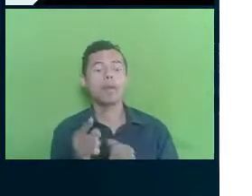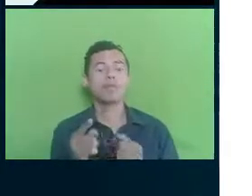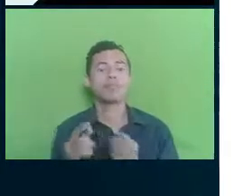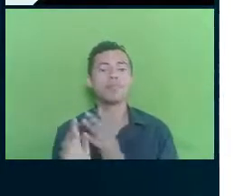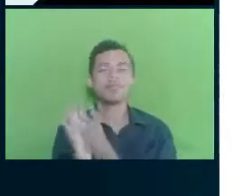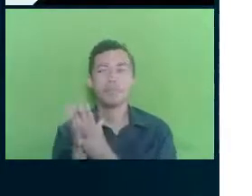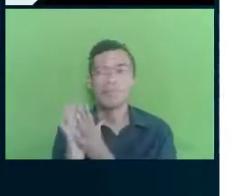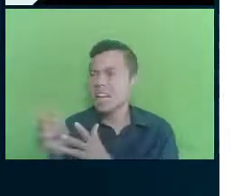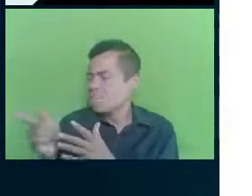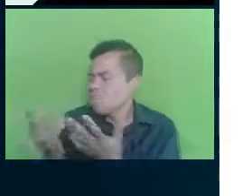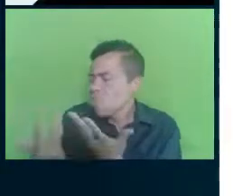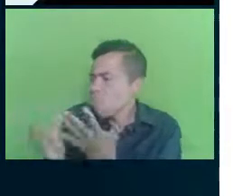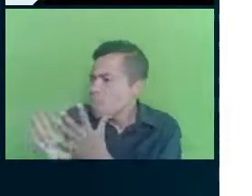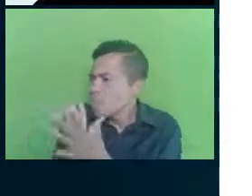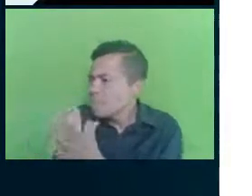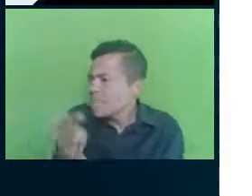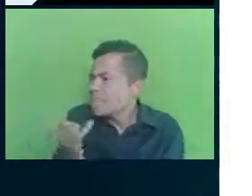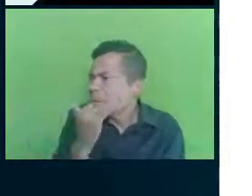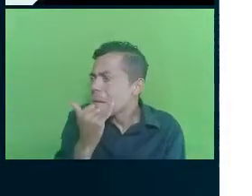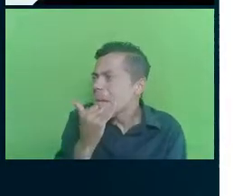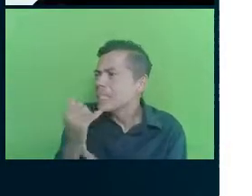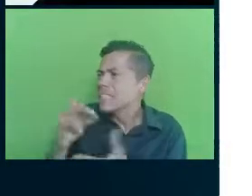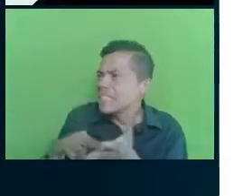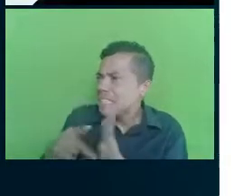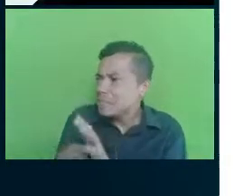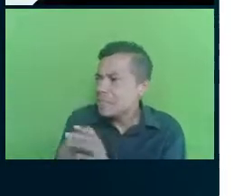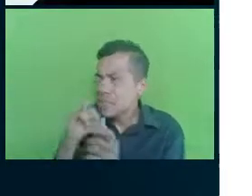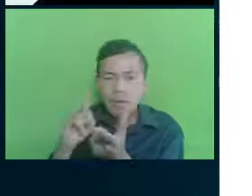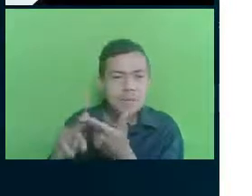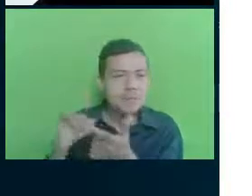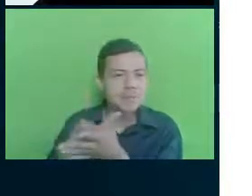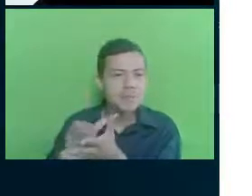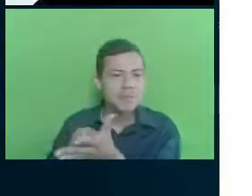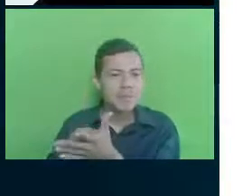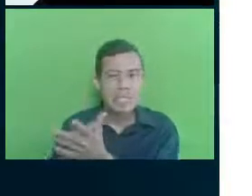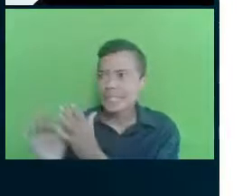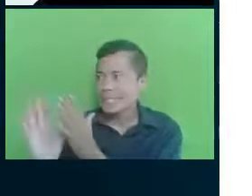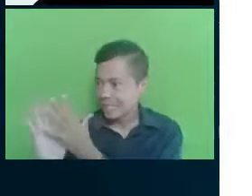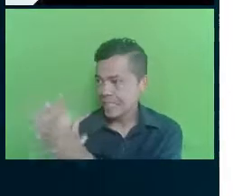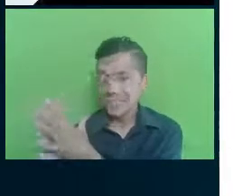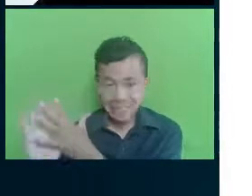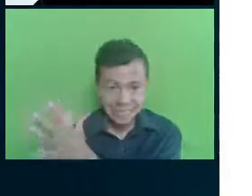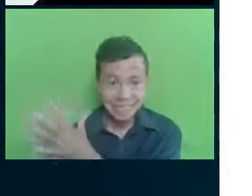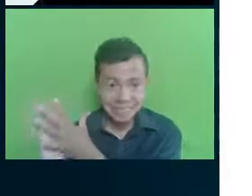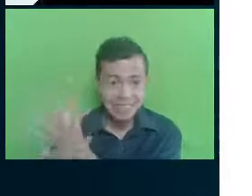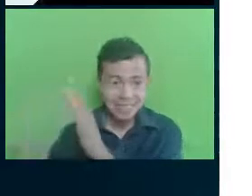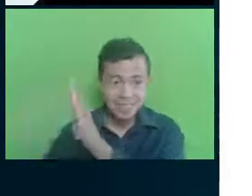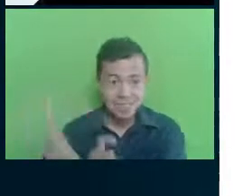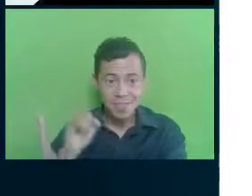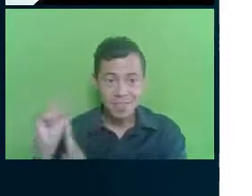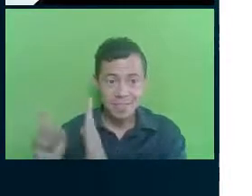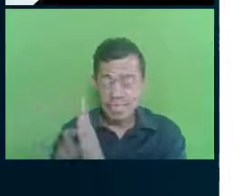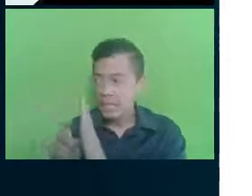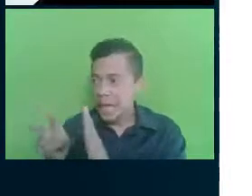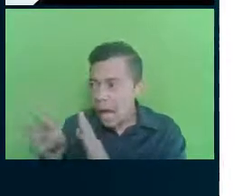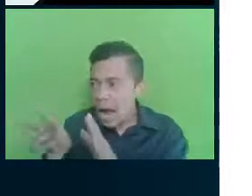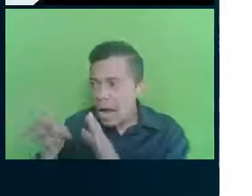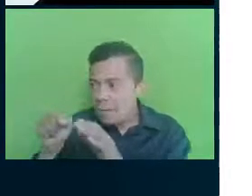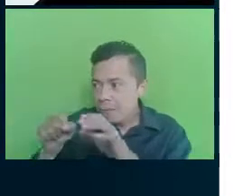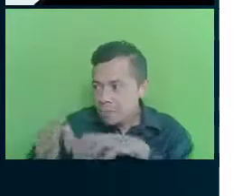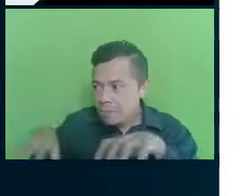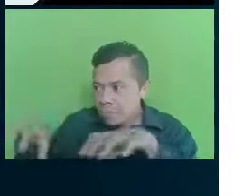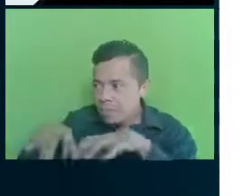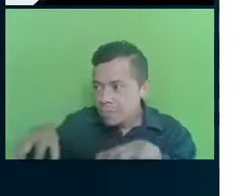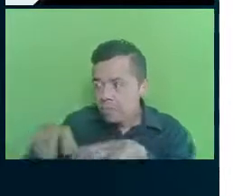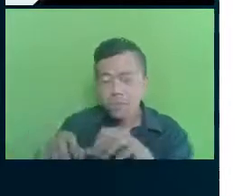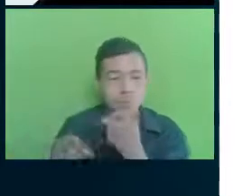ese algoritmo que les pudiera dar, evidentemente, entre que recibían el mensaje encriptado y veían la acción, pues ya había pocas